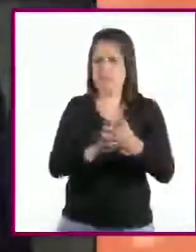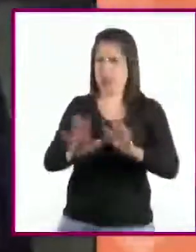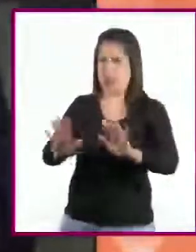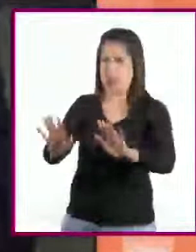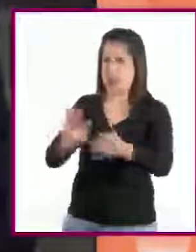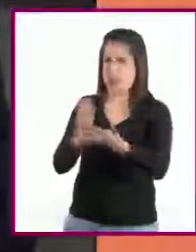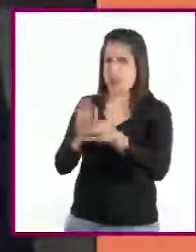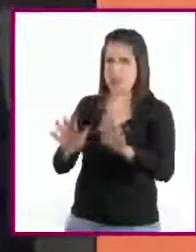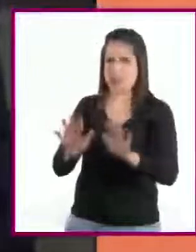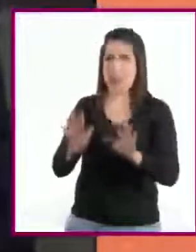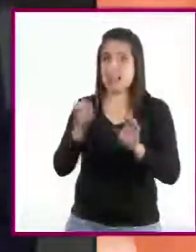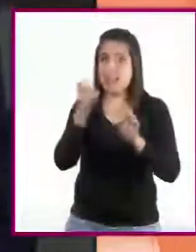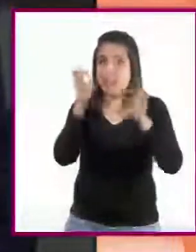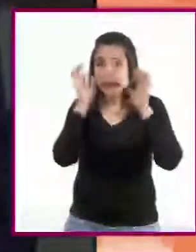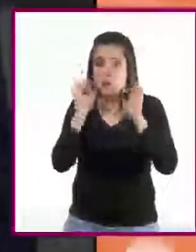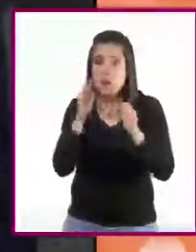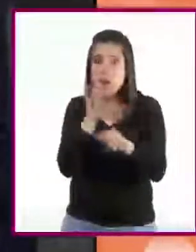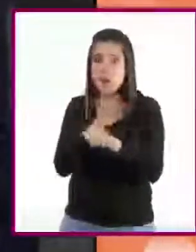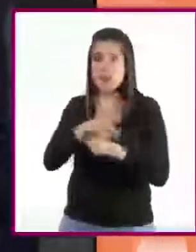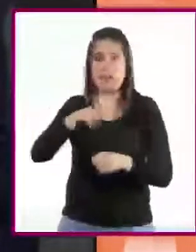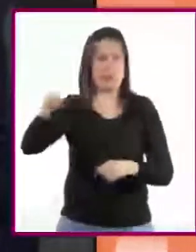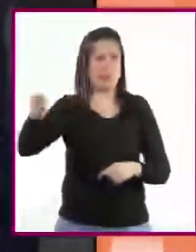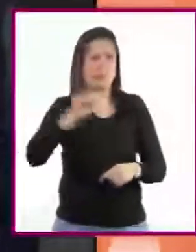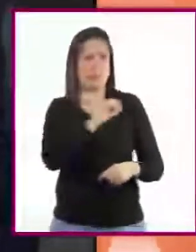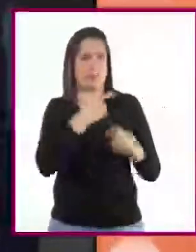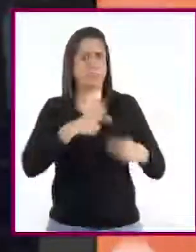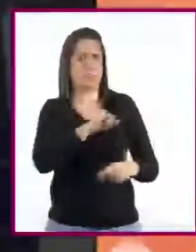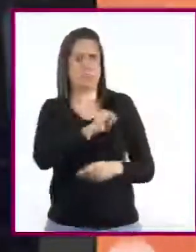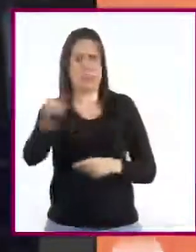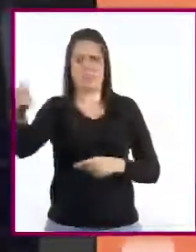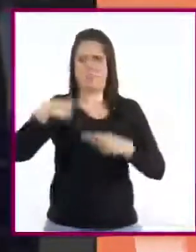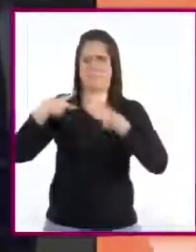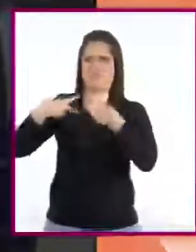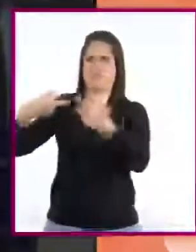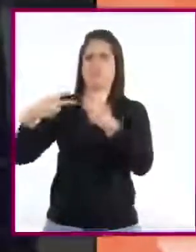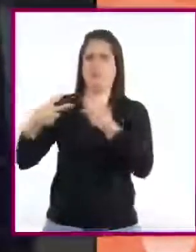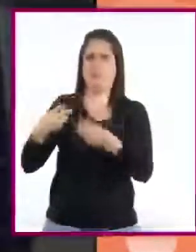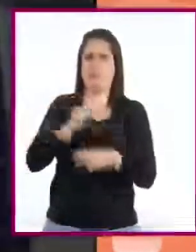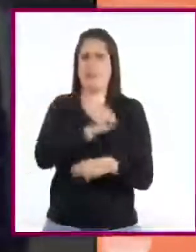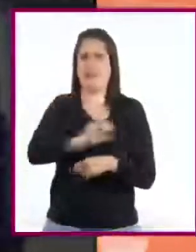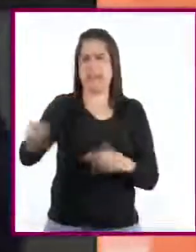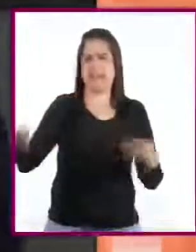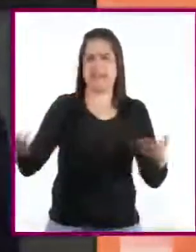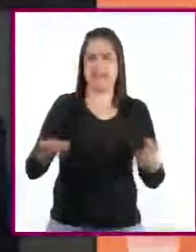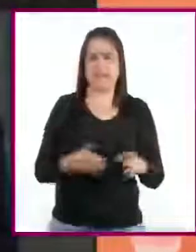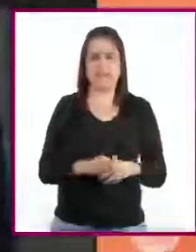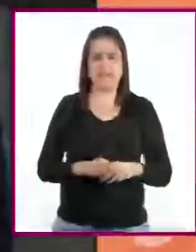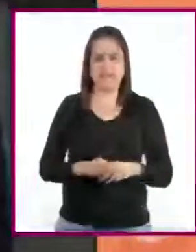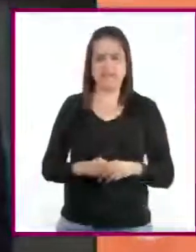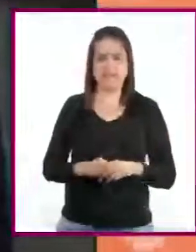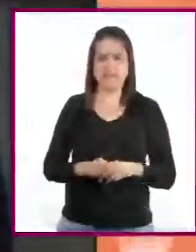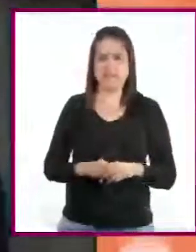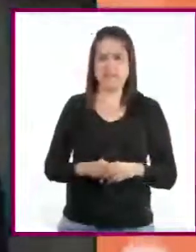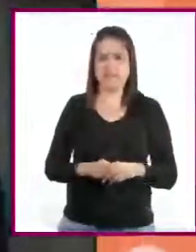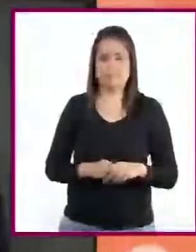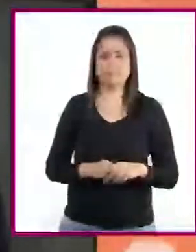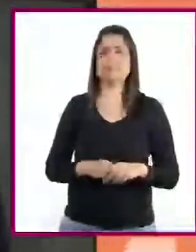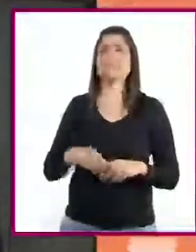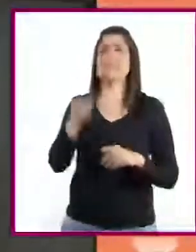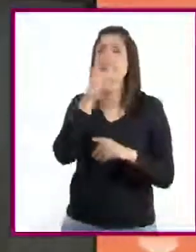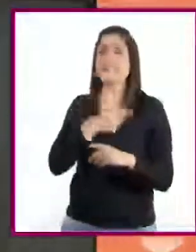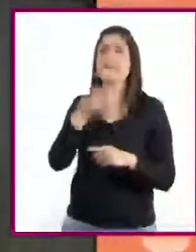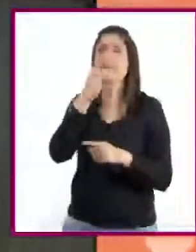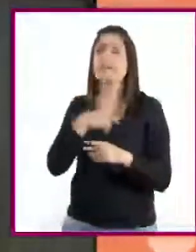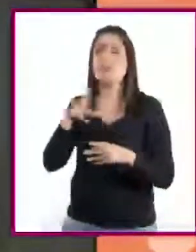es correcto que individuos como este le anden robando a uno impunemente? Muy bien, pero cálmese. Usted suélteme a ese joven. No